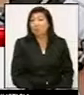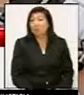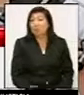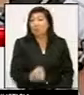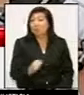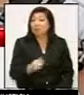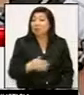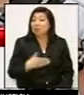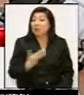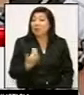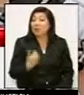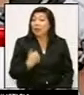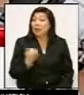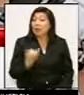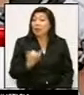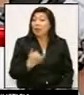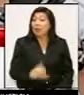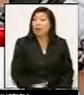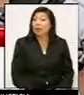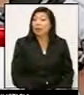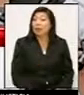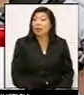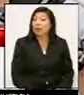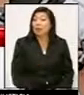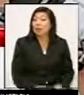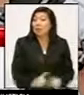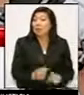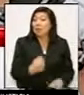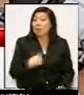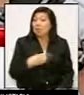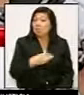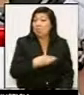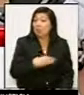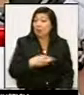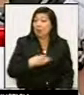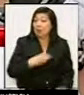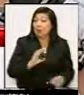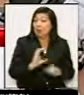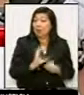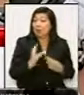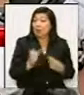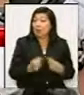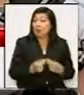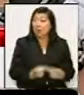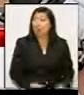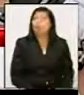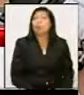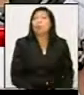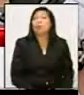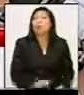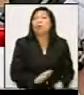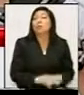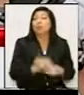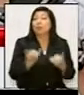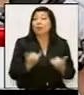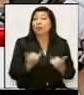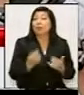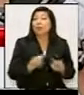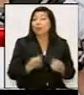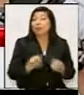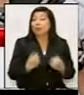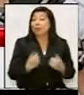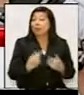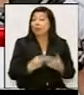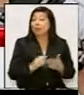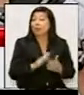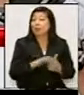única posibilidad que tienen hoy en día los usuarios. Vamos a consultar también al Ministerio de Cultura si es que sobre esta disposición de servicios que debería